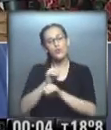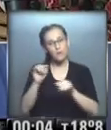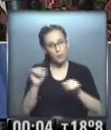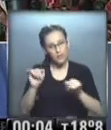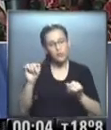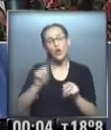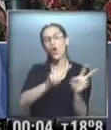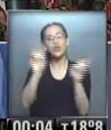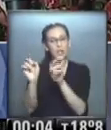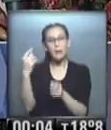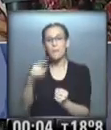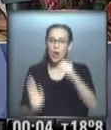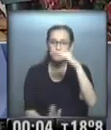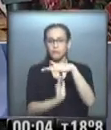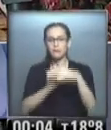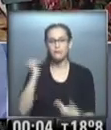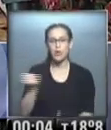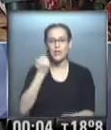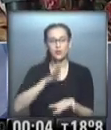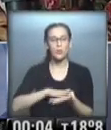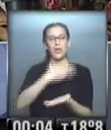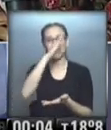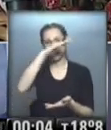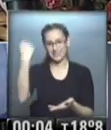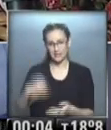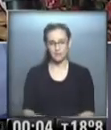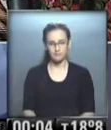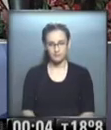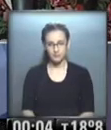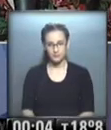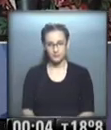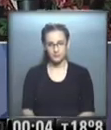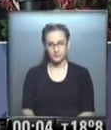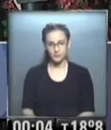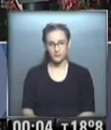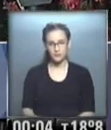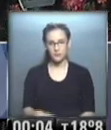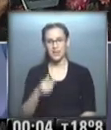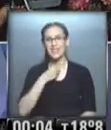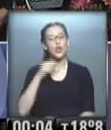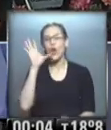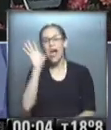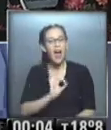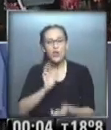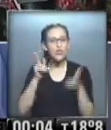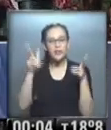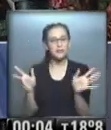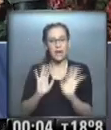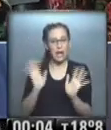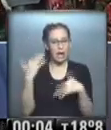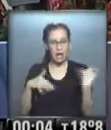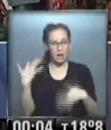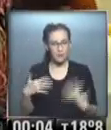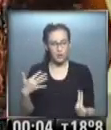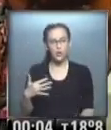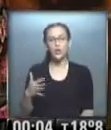supuesto nuestra prioridad está allí con vos y con el equipo. Pablo, quería agregar un detalle. Está